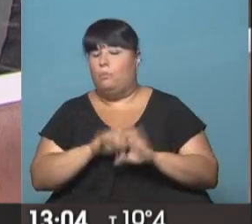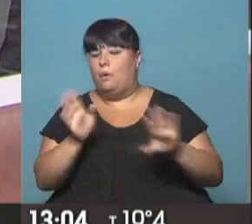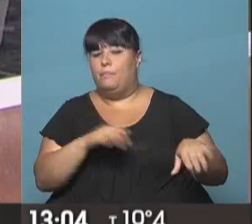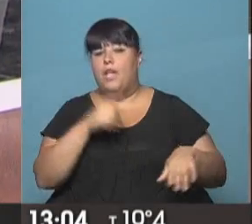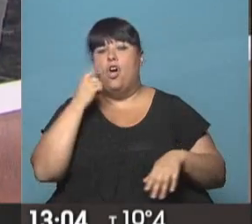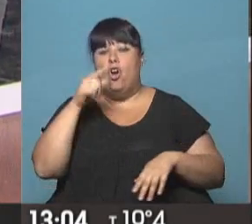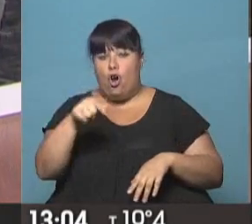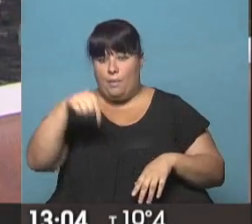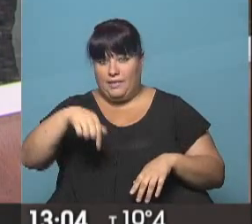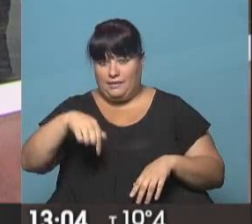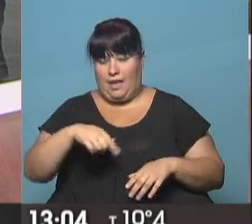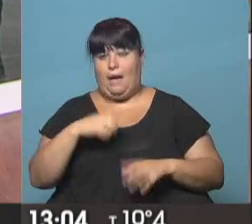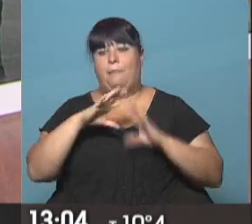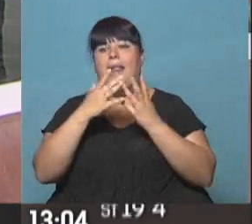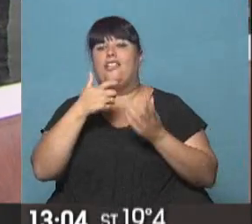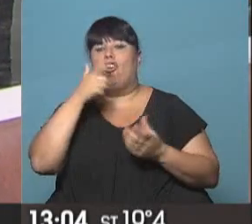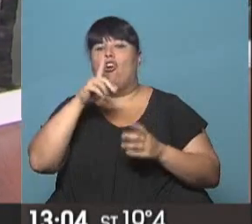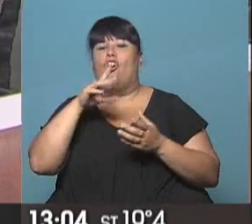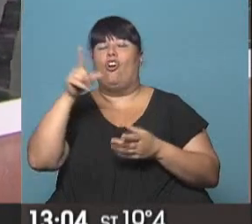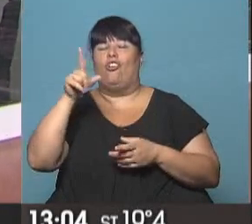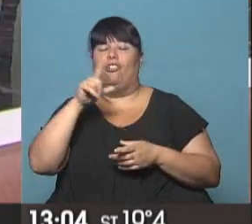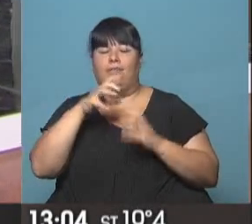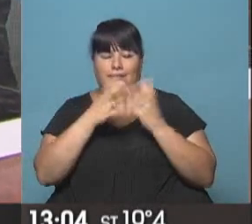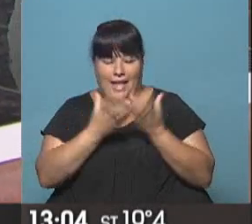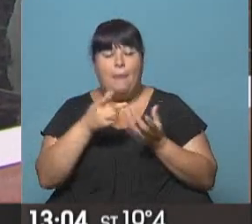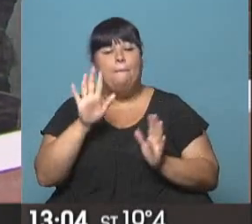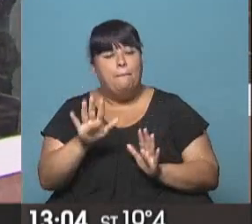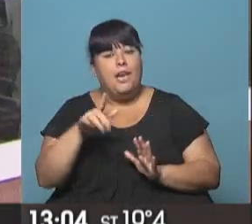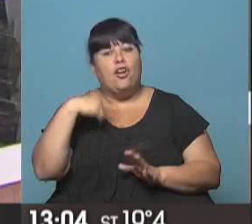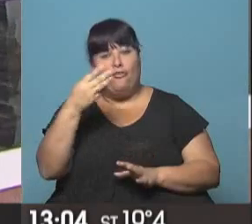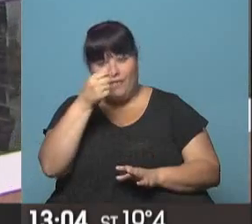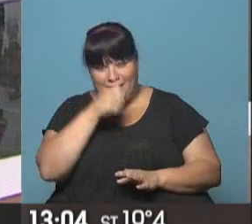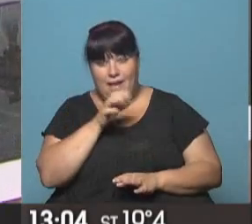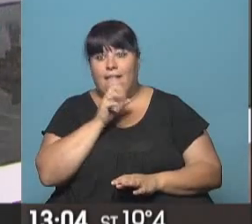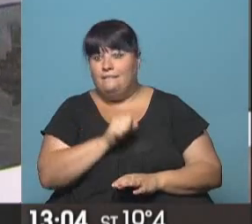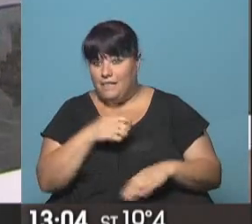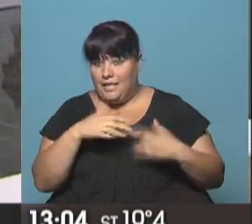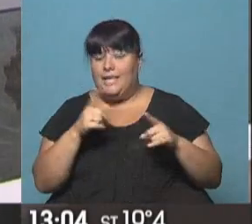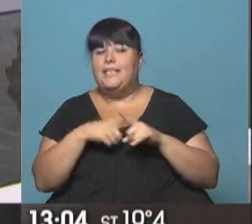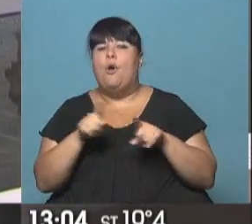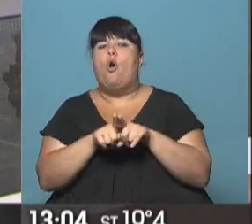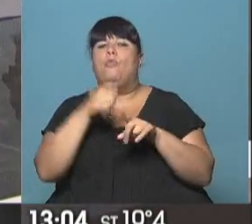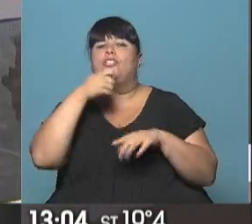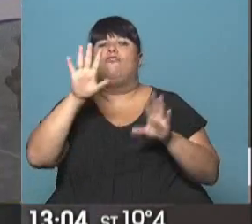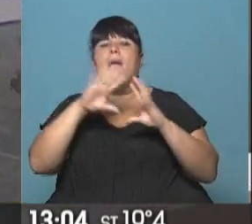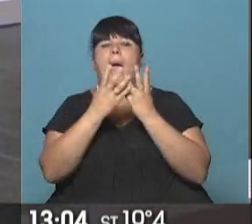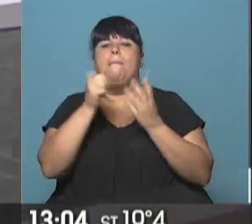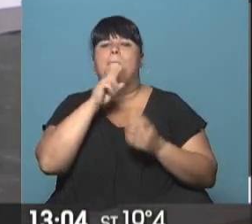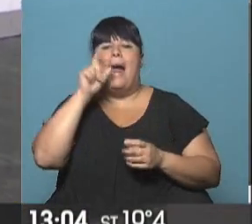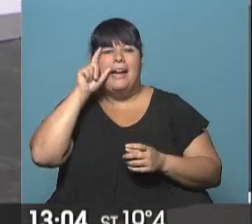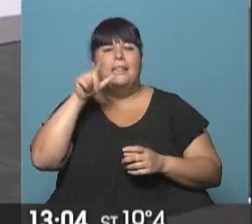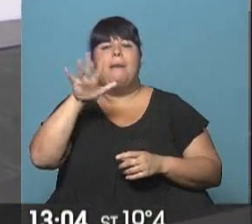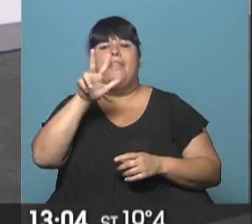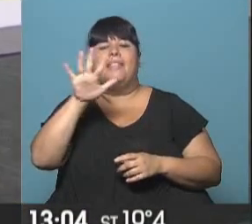Hombre se encuentra en la Tierra, ¿no? En el planeta rojo, en Marte, pero atención, porque el fin de semana va a soportar temperaturas como si estuviera en Marte, más de